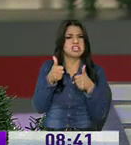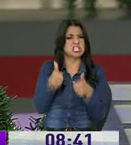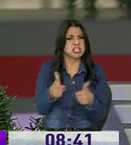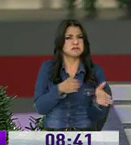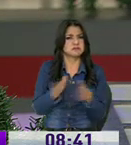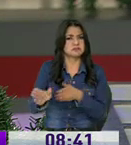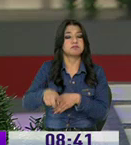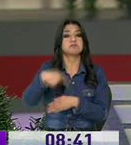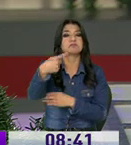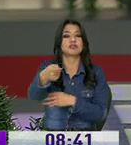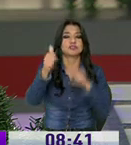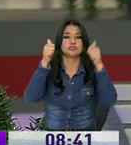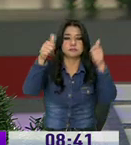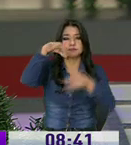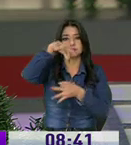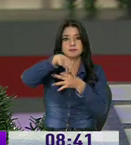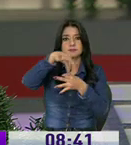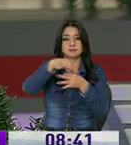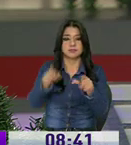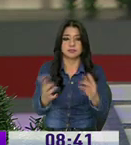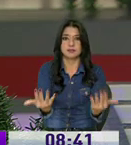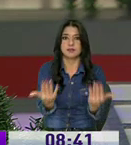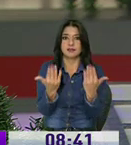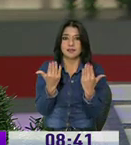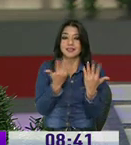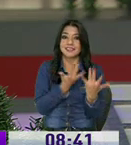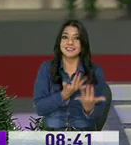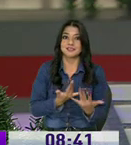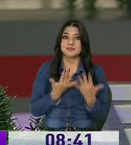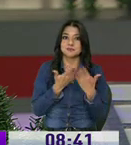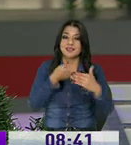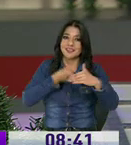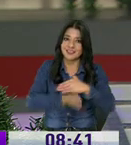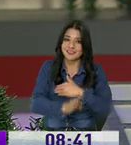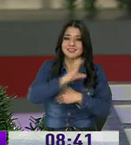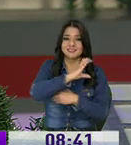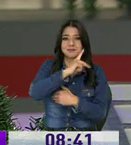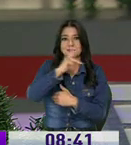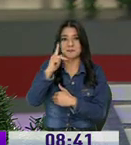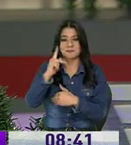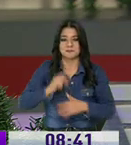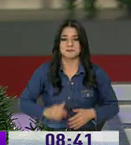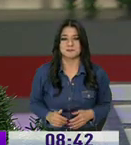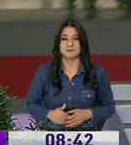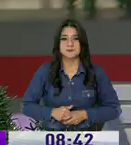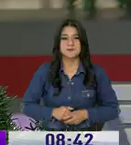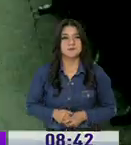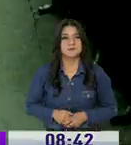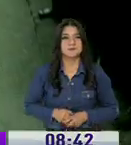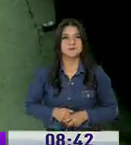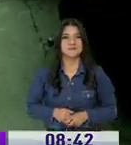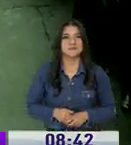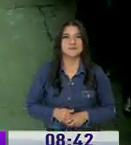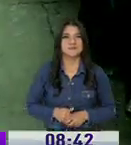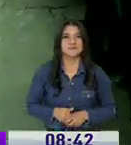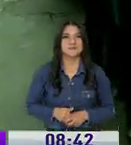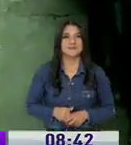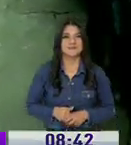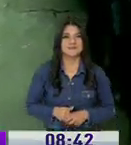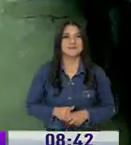próximas elecciones. Esto lo dijo frente a simpatizantes que le esperaban a la entrada del Consejo Provincial.